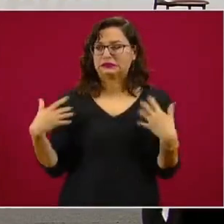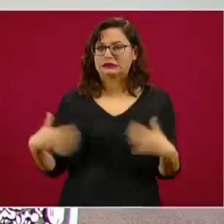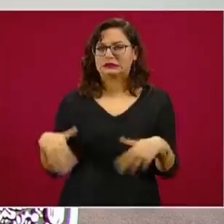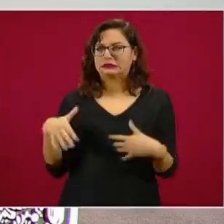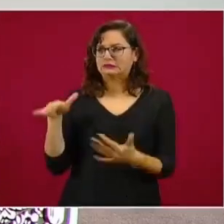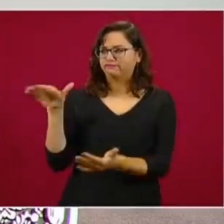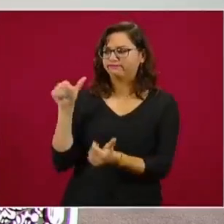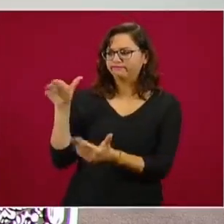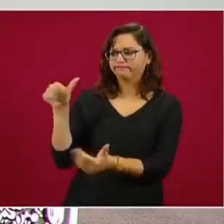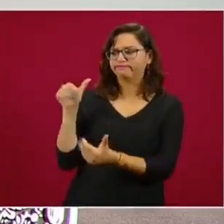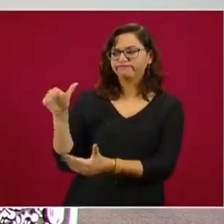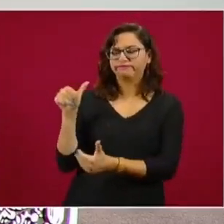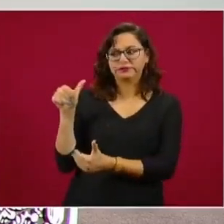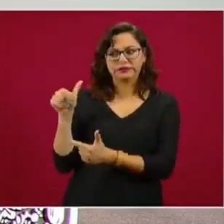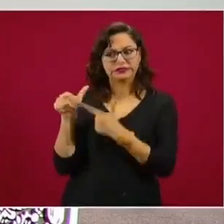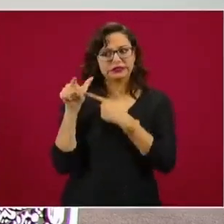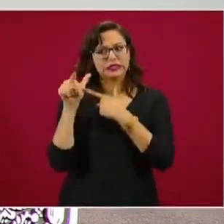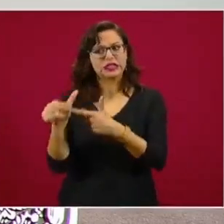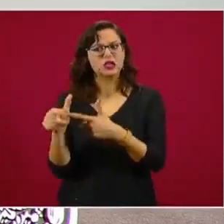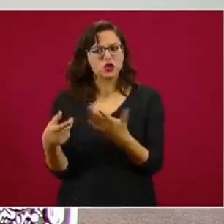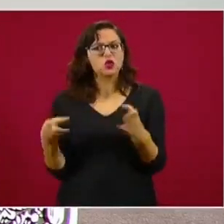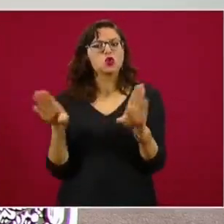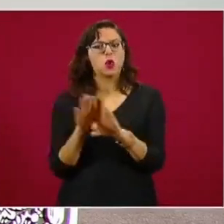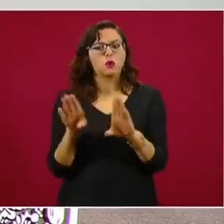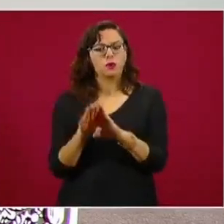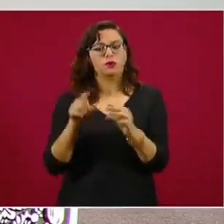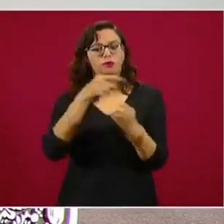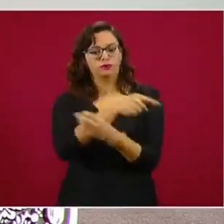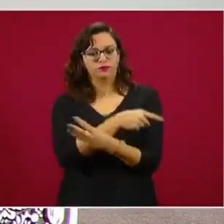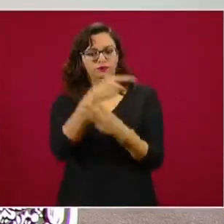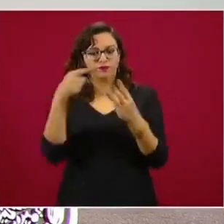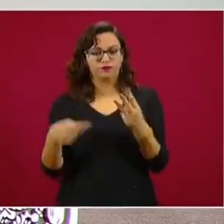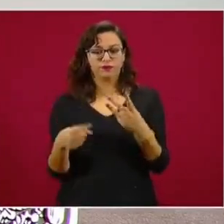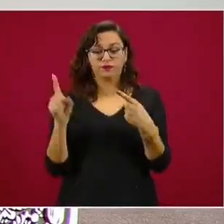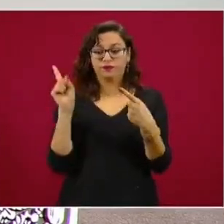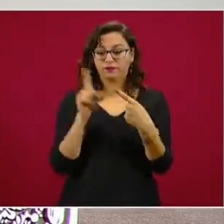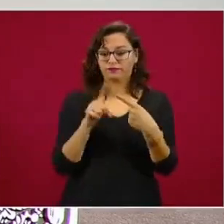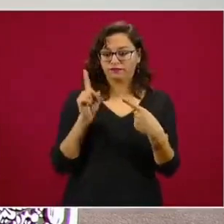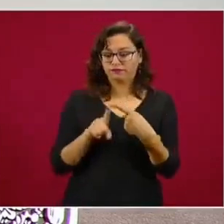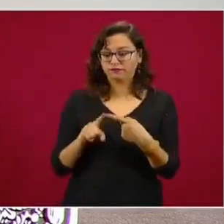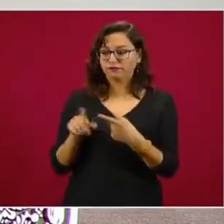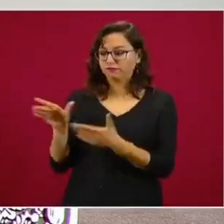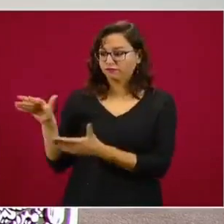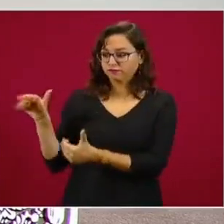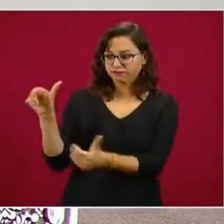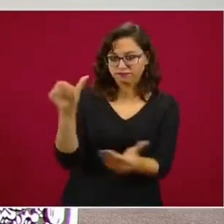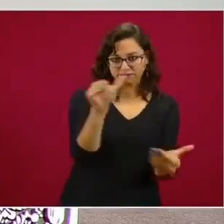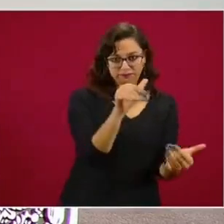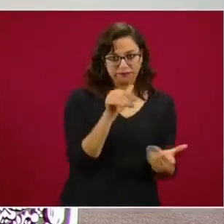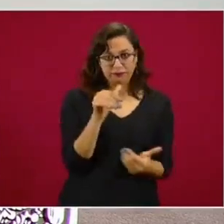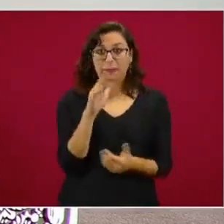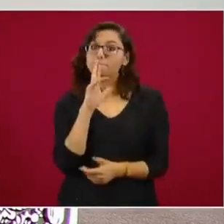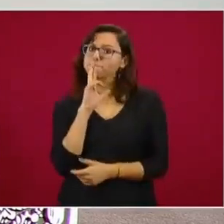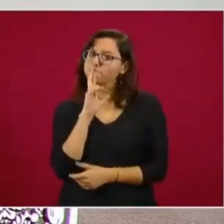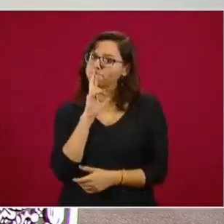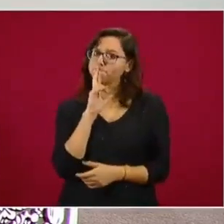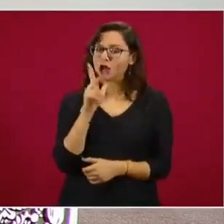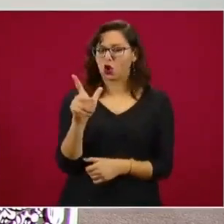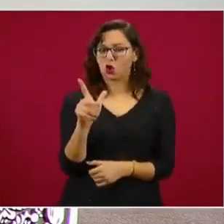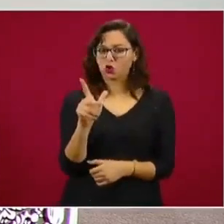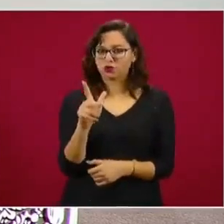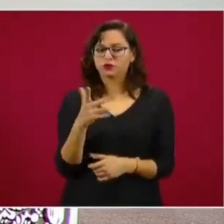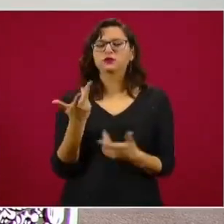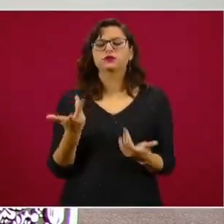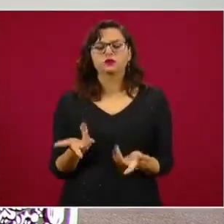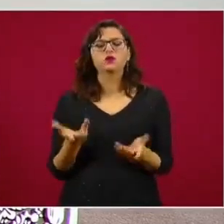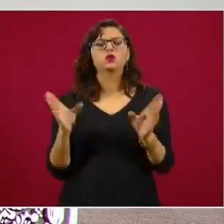o 3 objetivos estratégicos. Uno fue aumentar la eficiencia recaudatoria. ¿Qué es eso? Bueno, pues lo